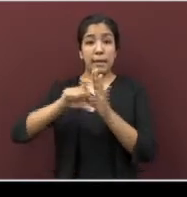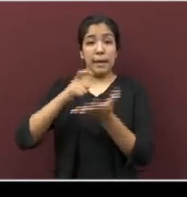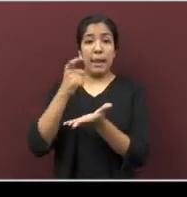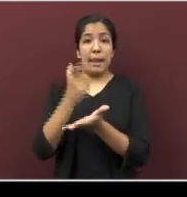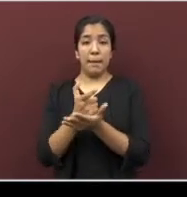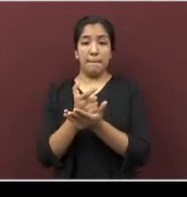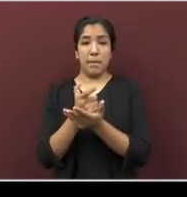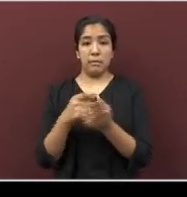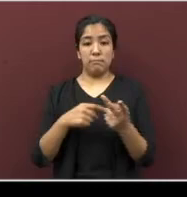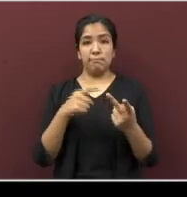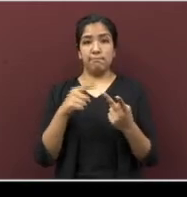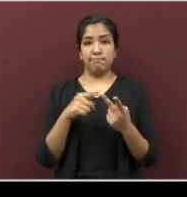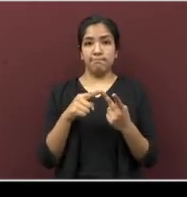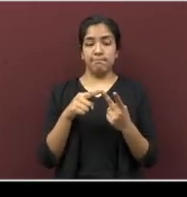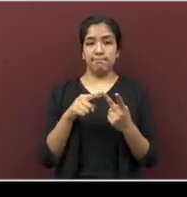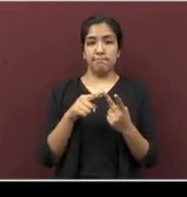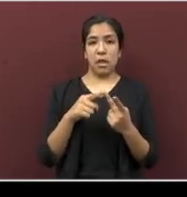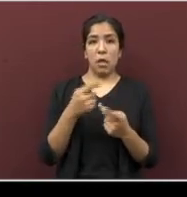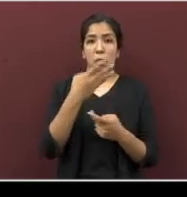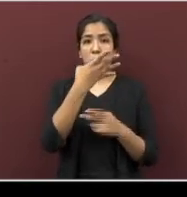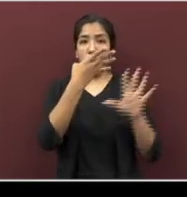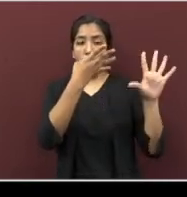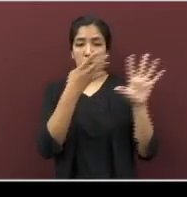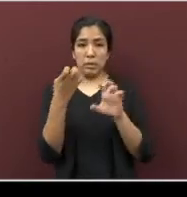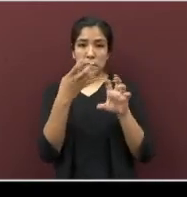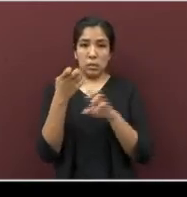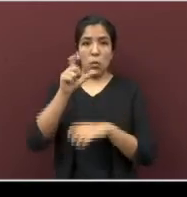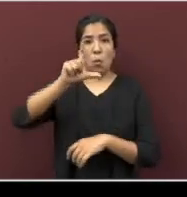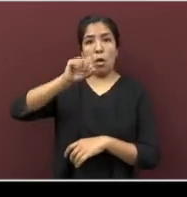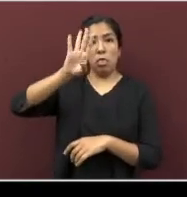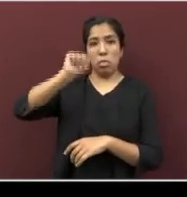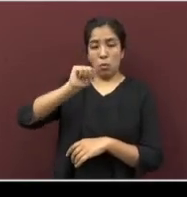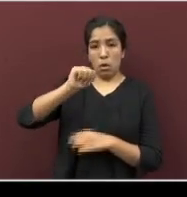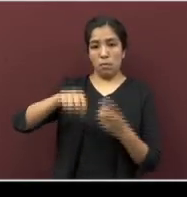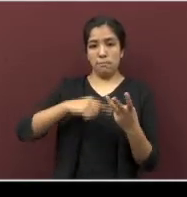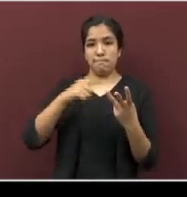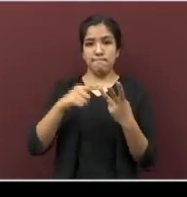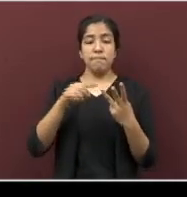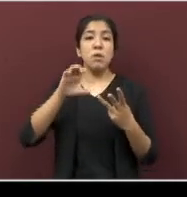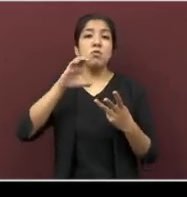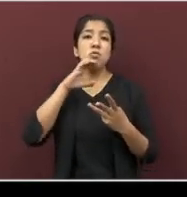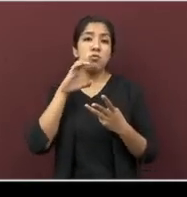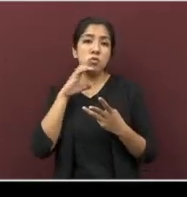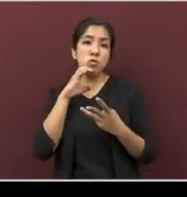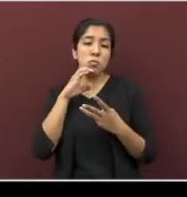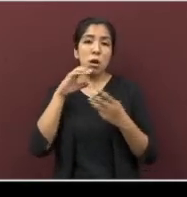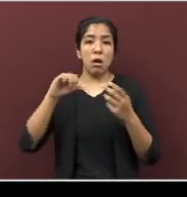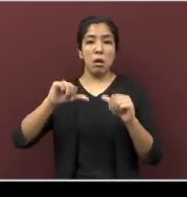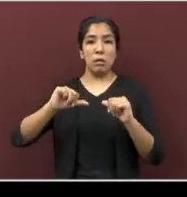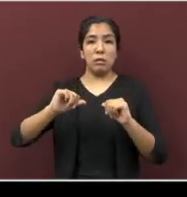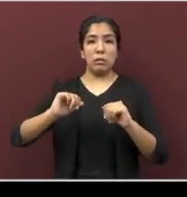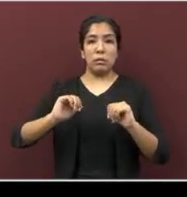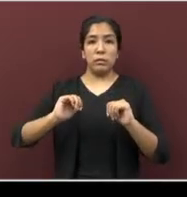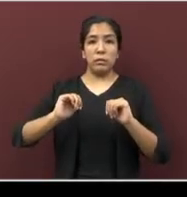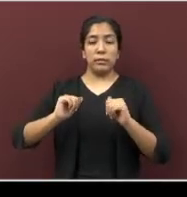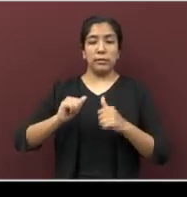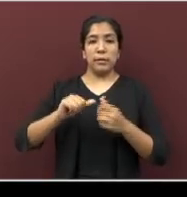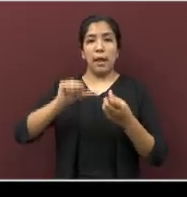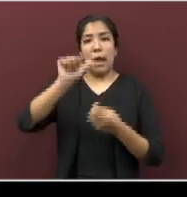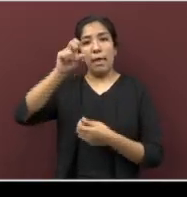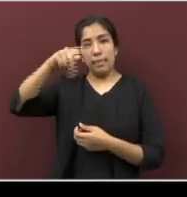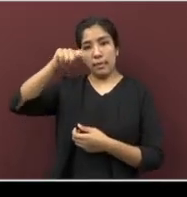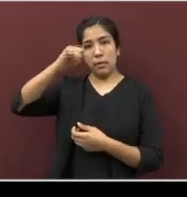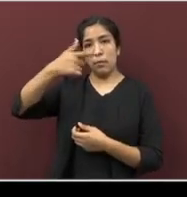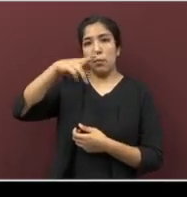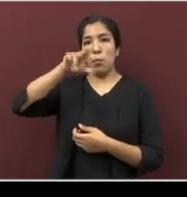infectaron en córdoba boca del río y la antigua en rojo registran 49 25 y 24